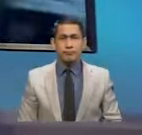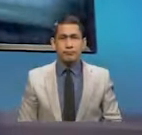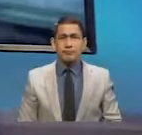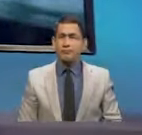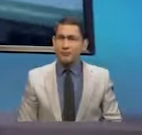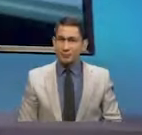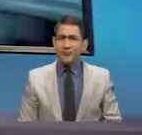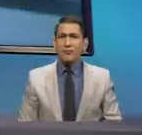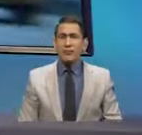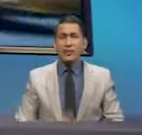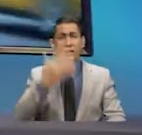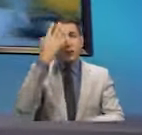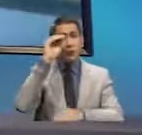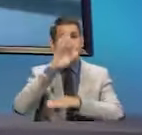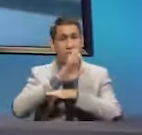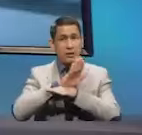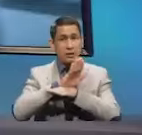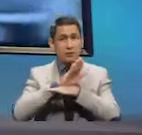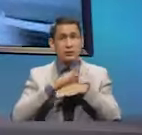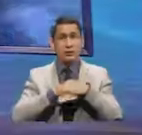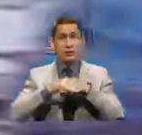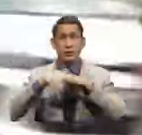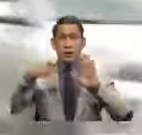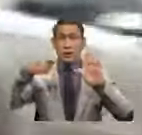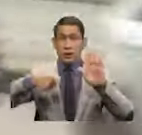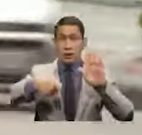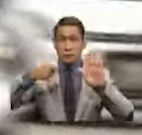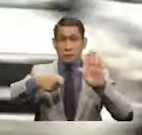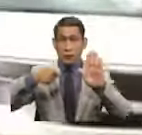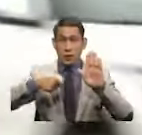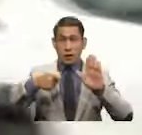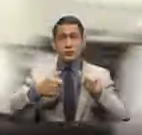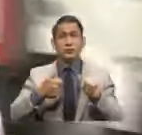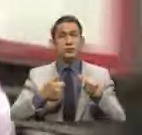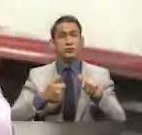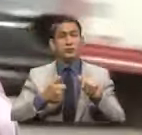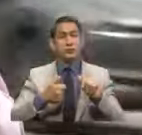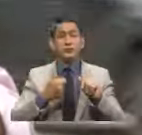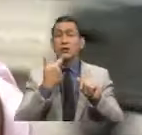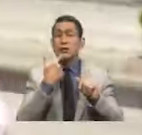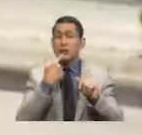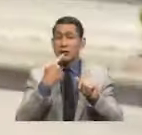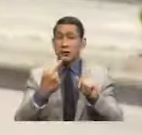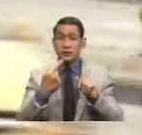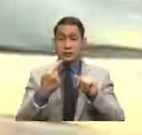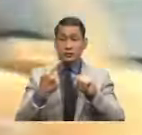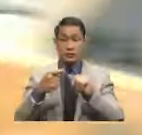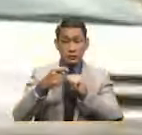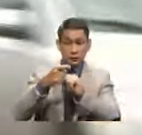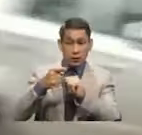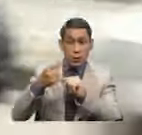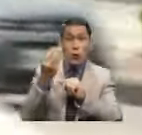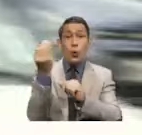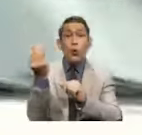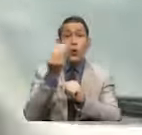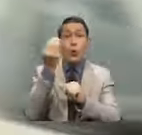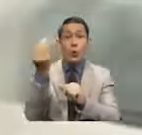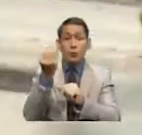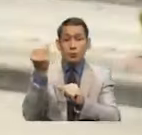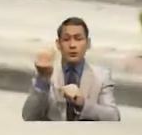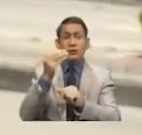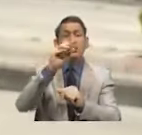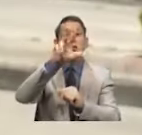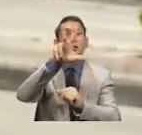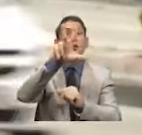¿Qué tal, compañeros? Muy buenas tardes. El abogado de una de las víctimas indicó que se llegó a formar un chat que estaba formado por más